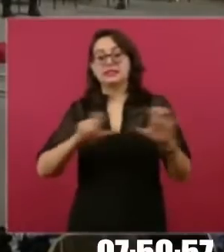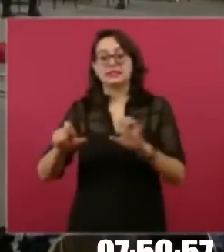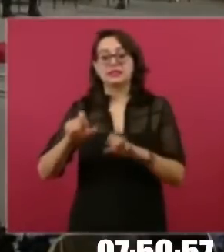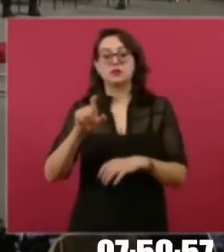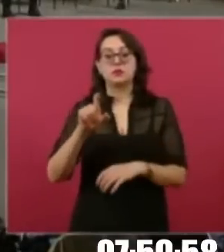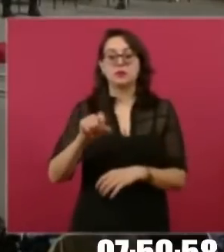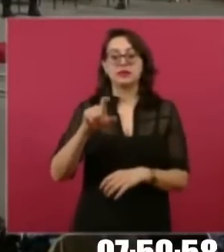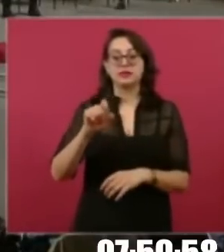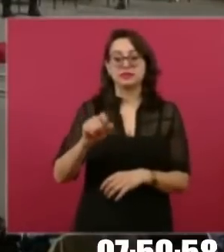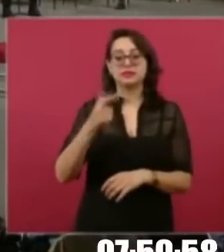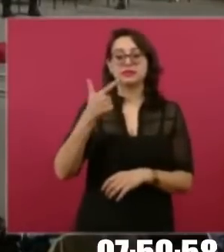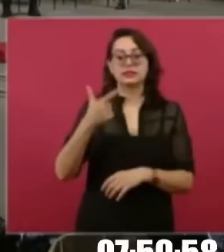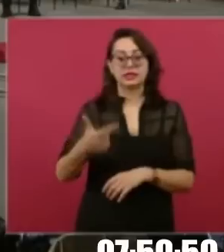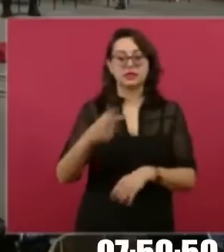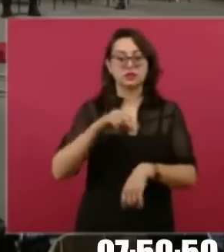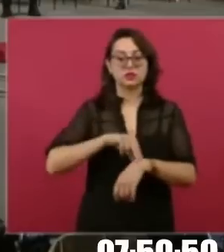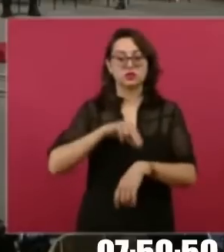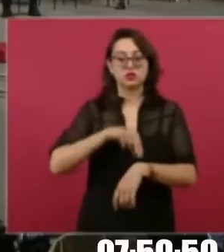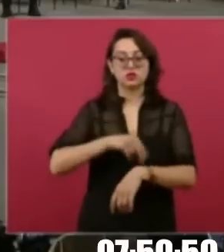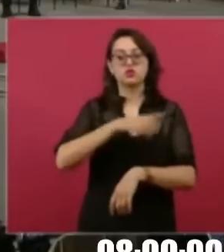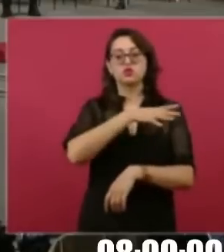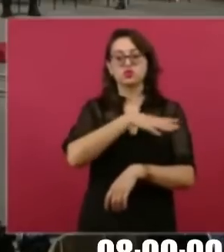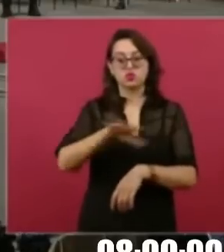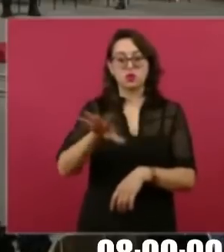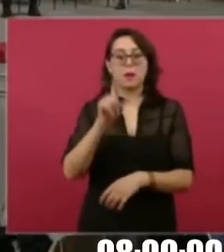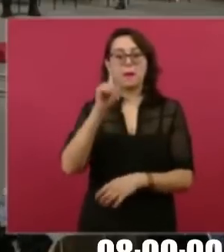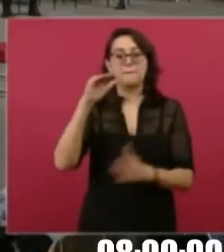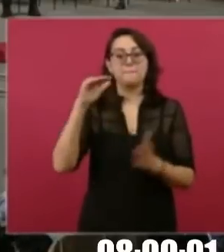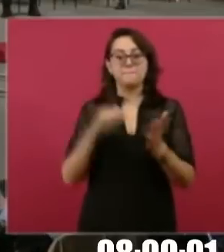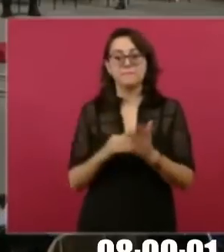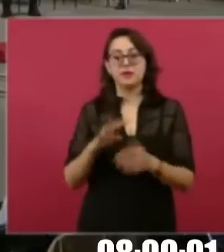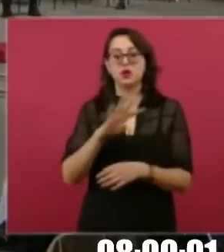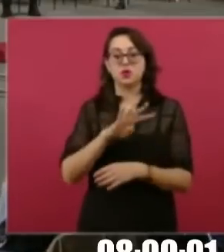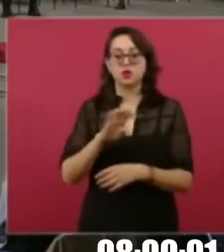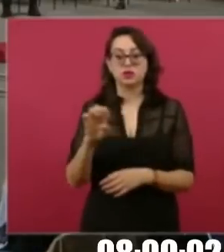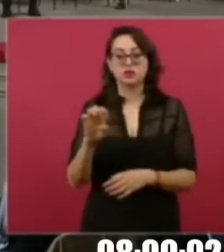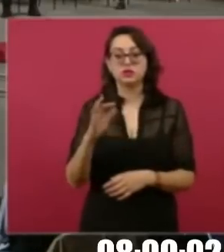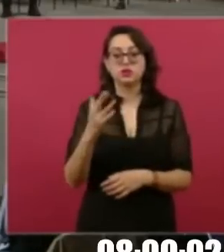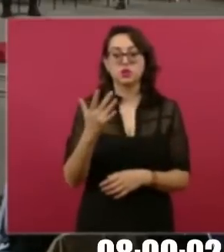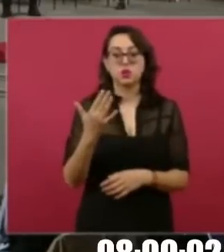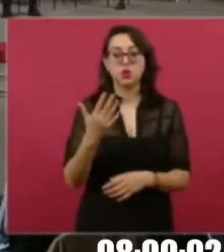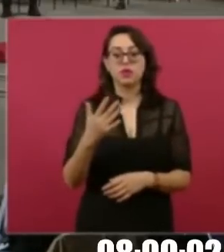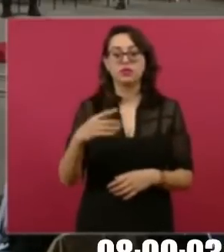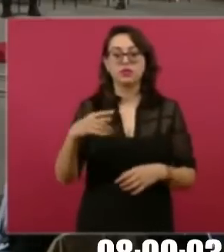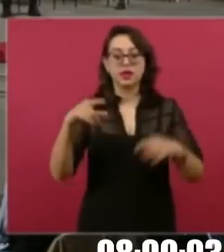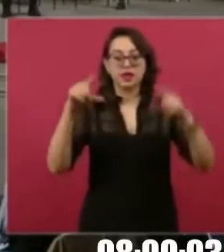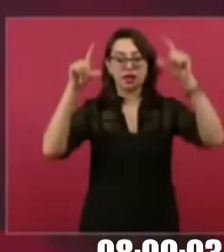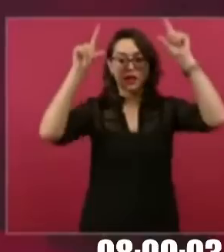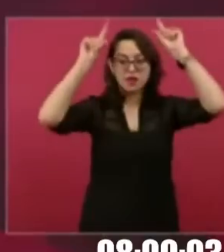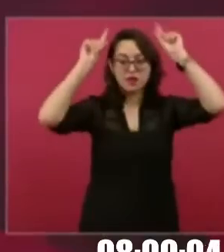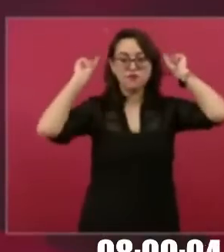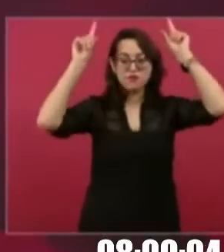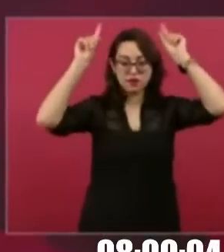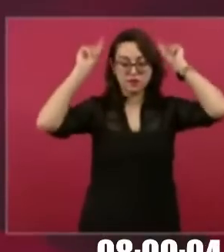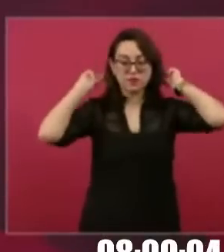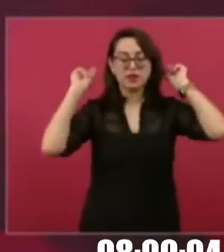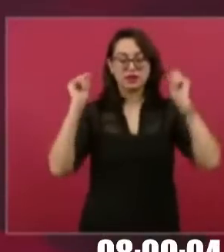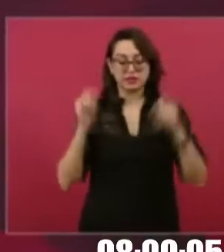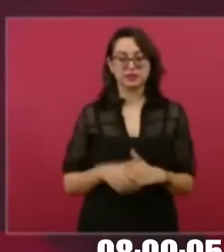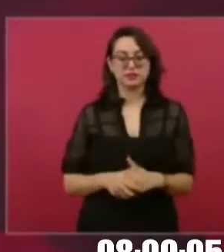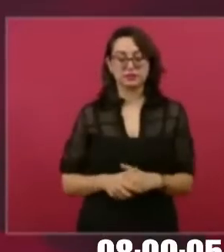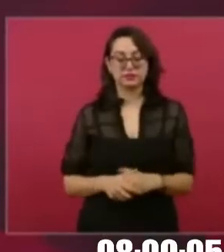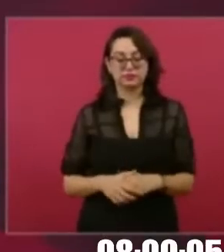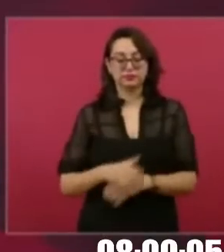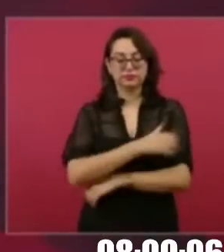médicos generales y mil cuatrocientos cincuenta enfermeras Además de que se